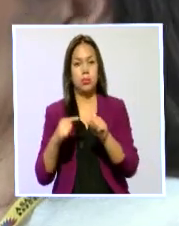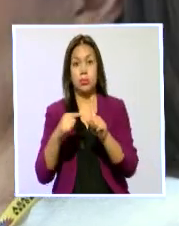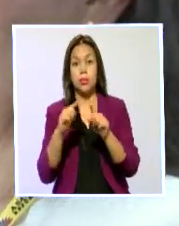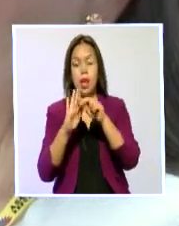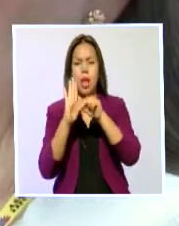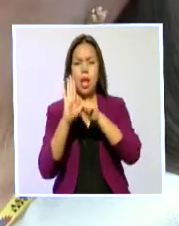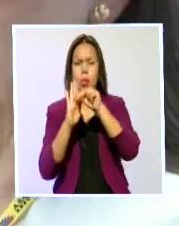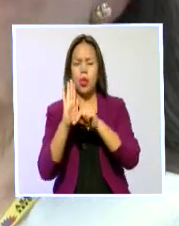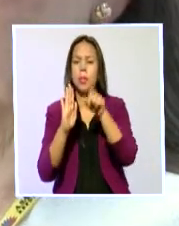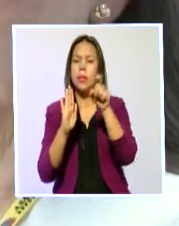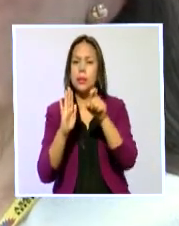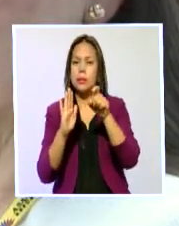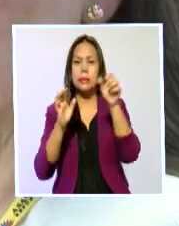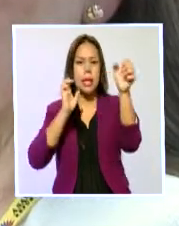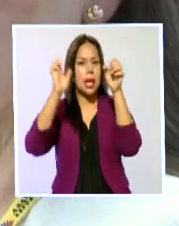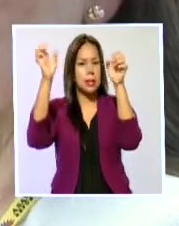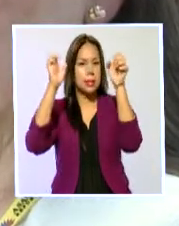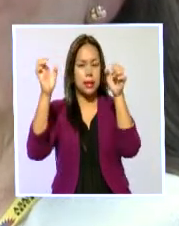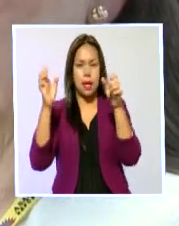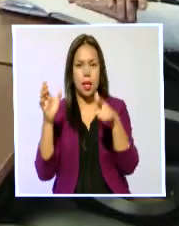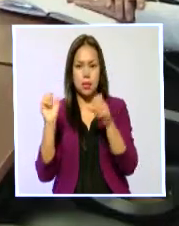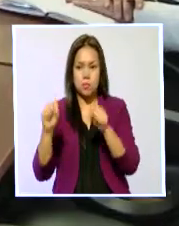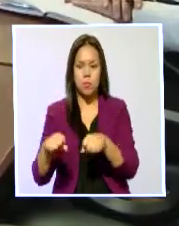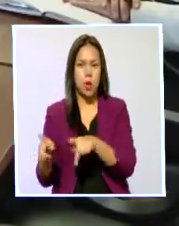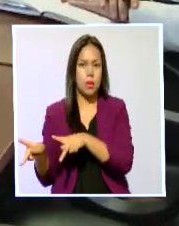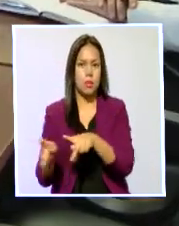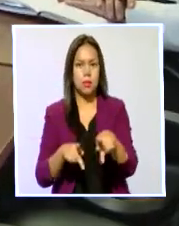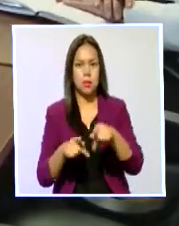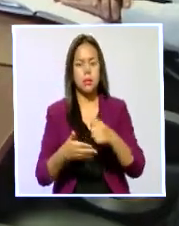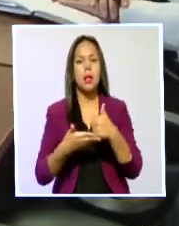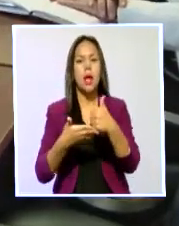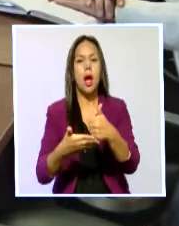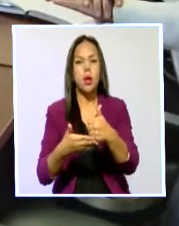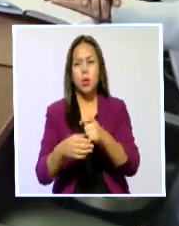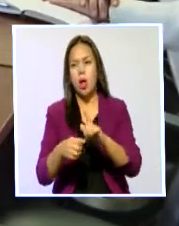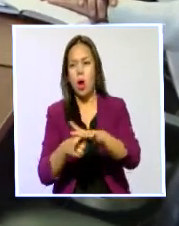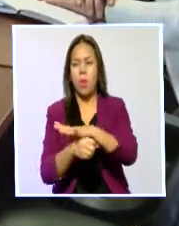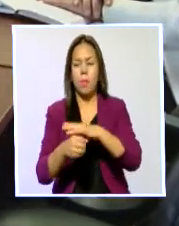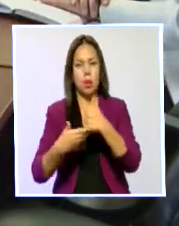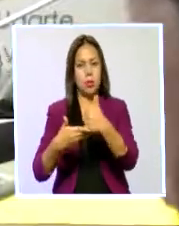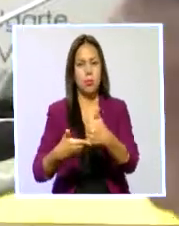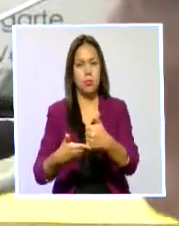normativa debe incluir política pública que permita la cobertura total.